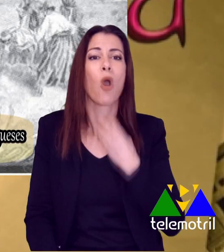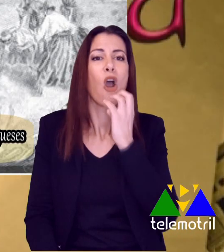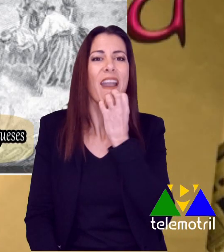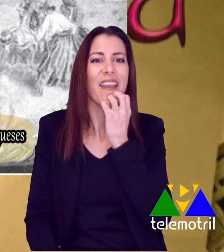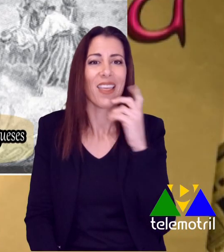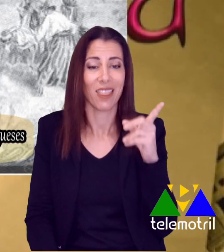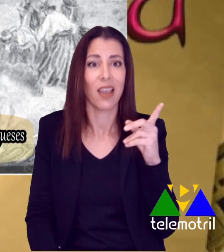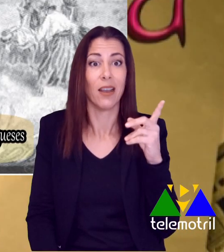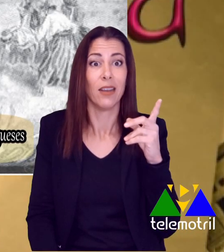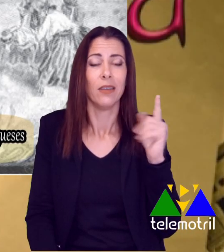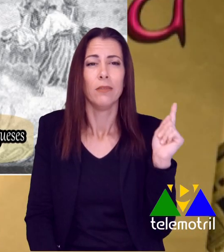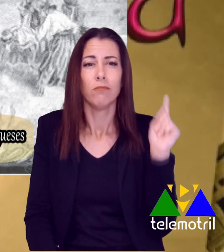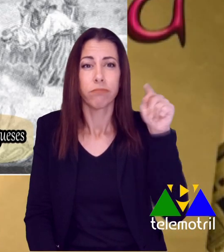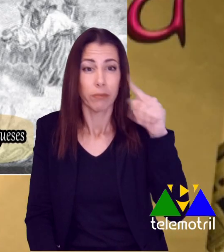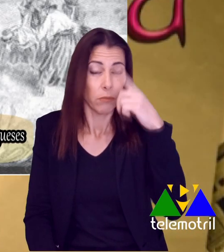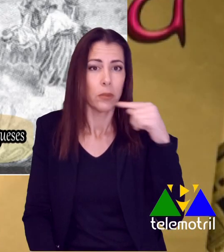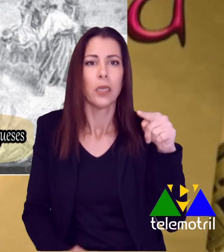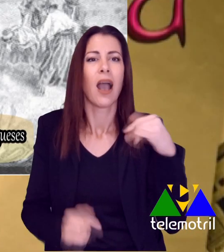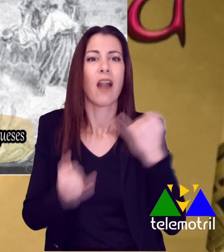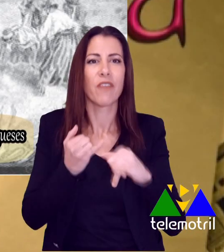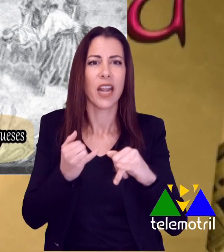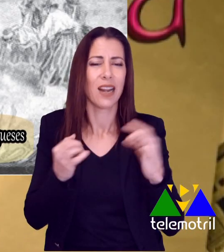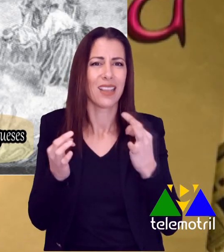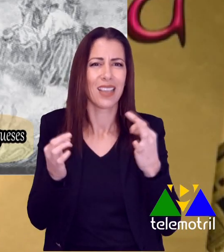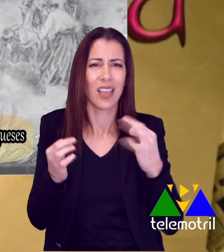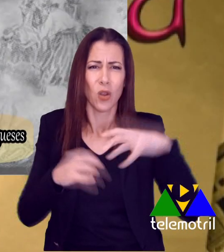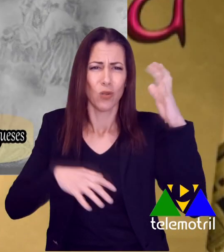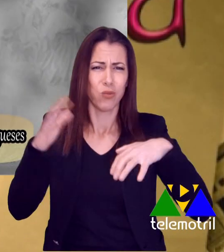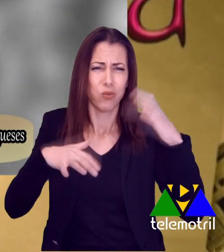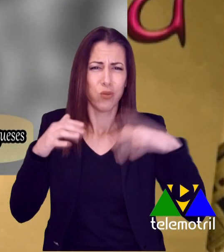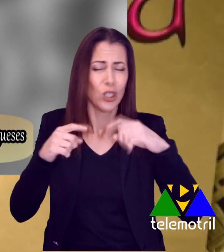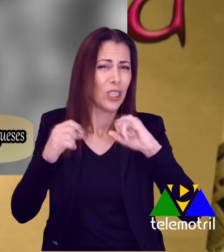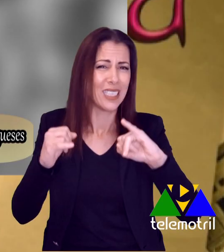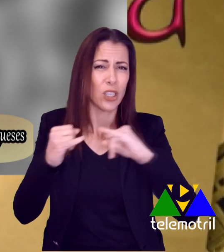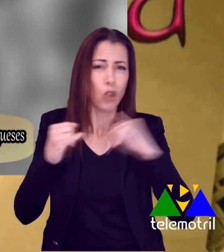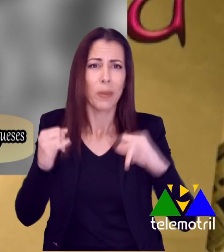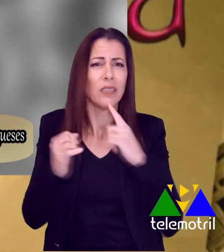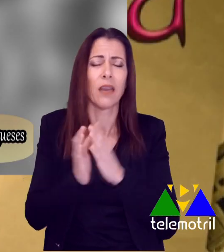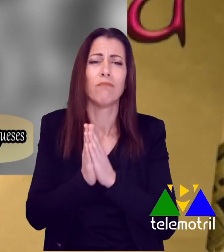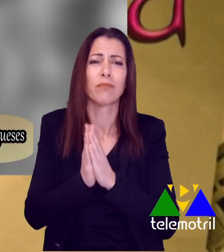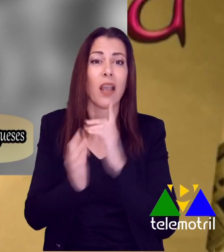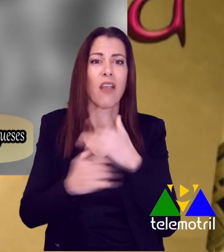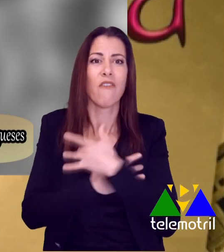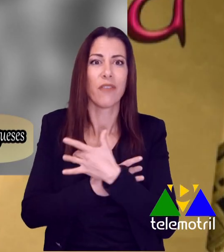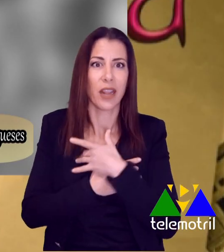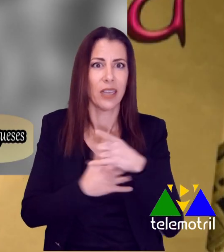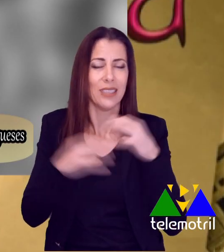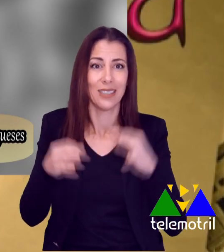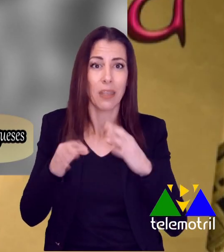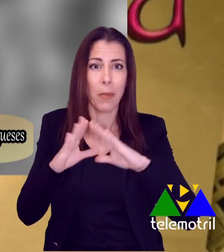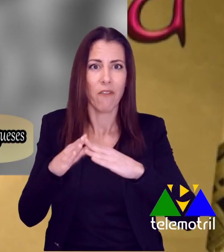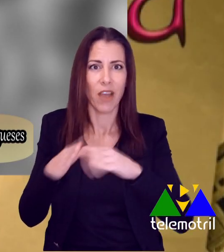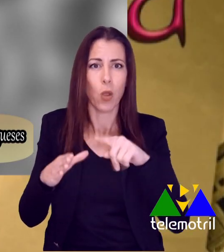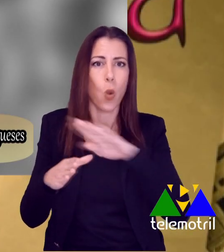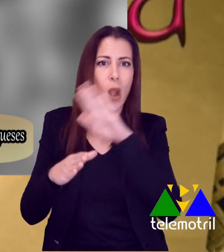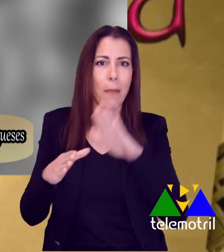pilla una tormenta, y que evidentemente pues ellos se encomiendan a la Virgen. Solían llevar en los barcos